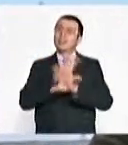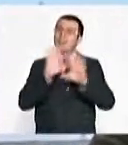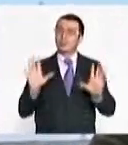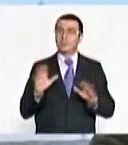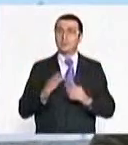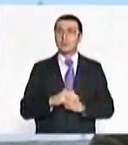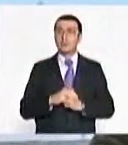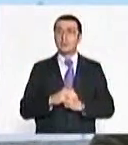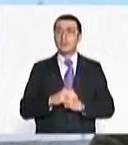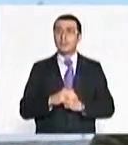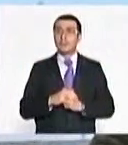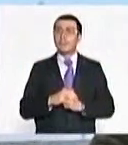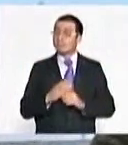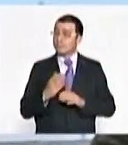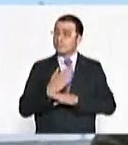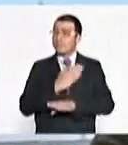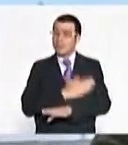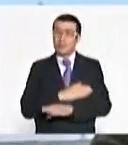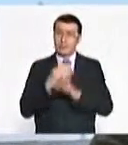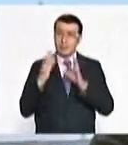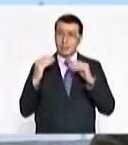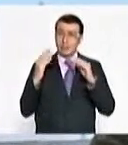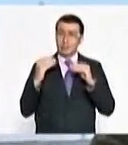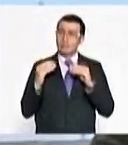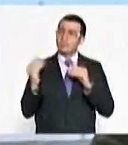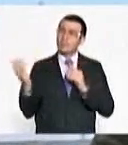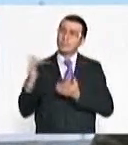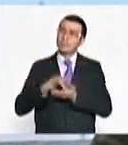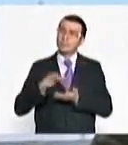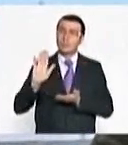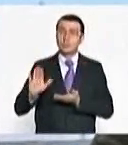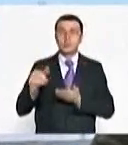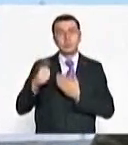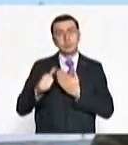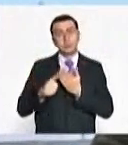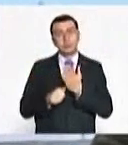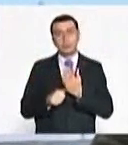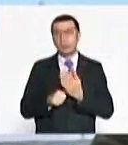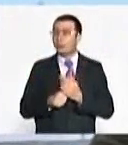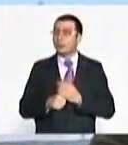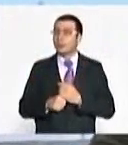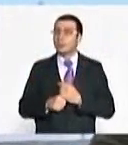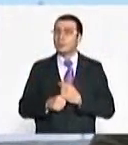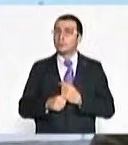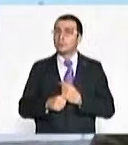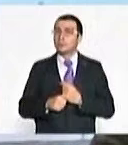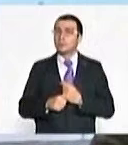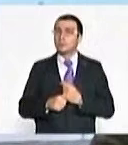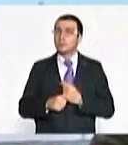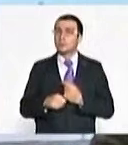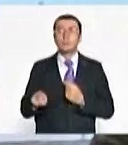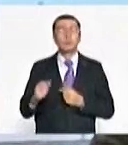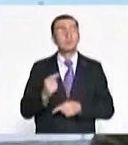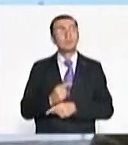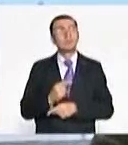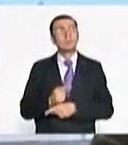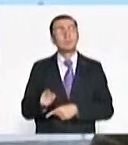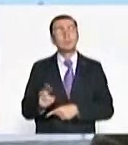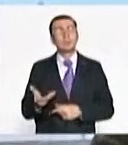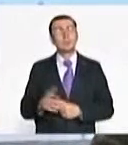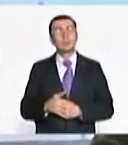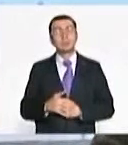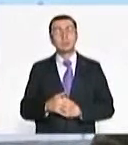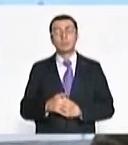concepto que veníamos hablando ahora mientras llegábamos al programa, estamos en directo, con respecto a